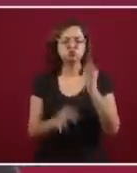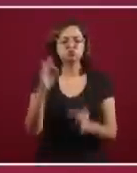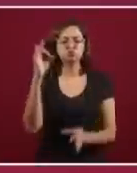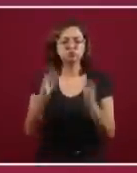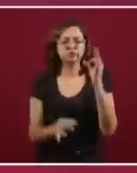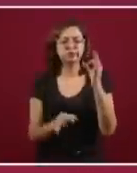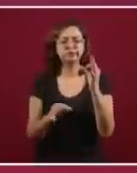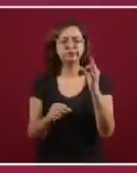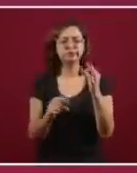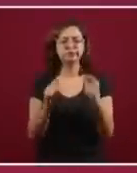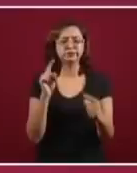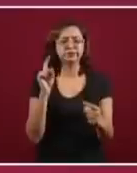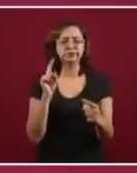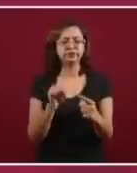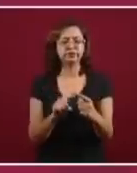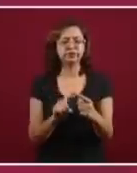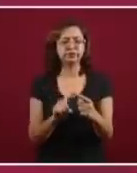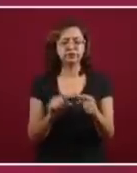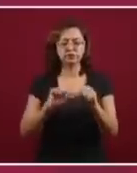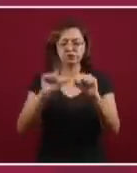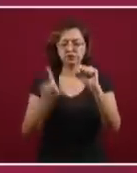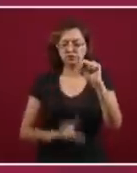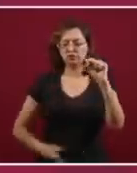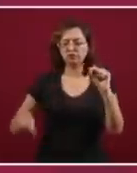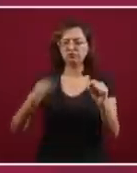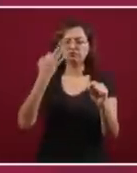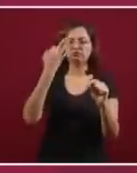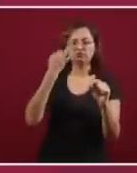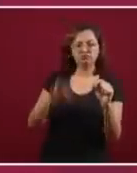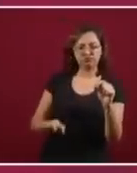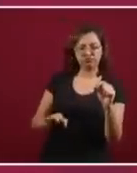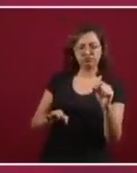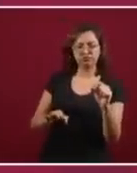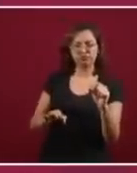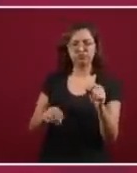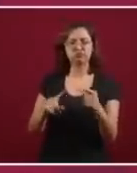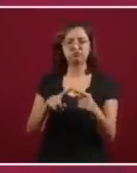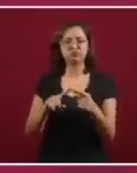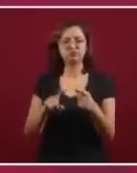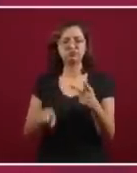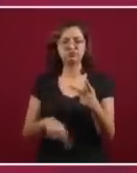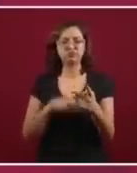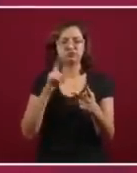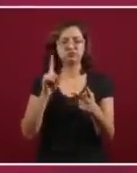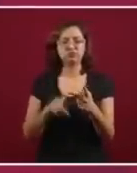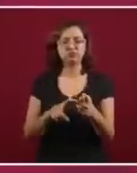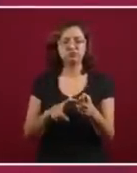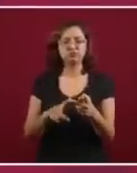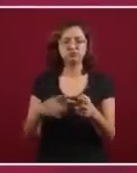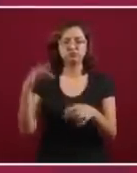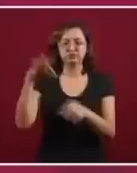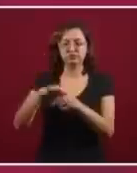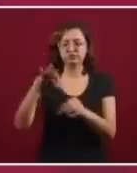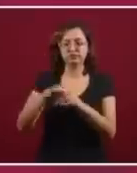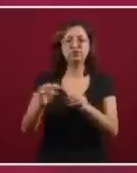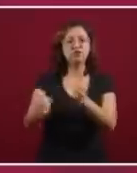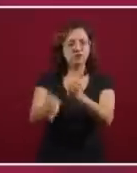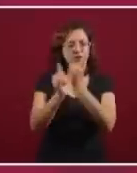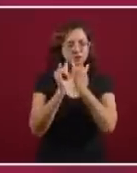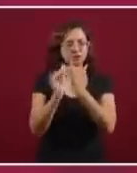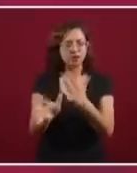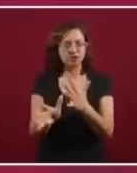x traición a la patria y por delitos electorales